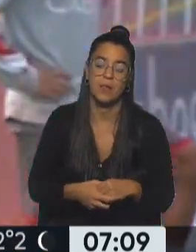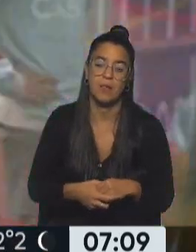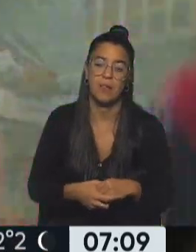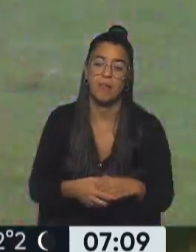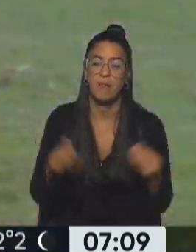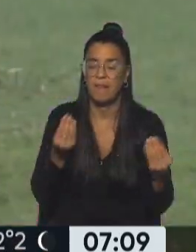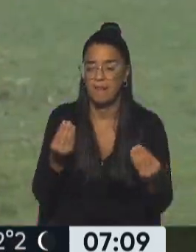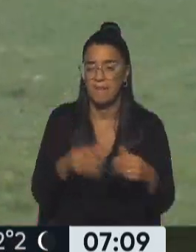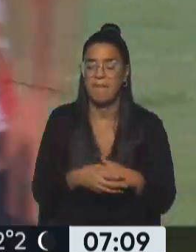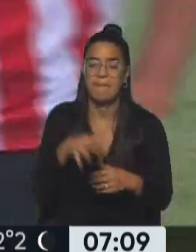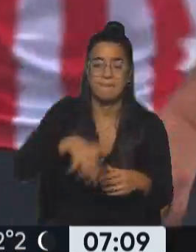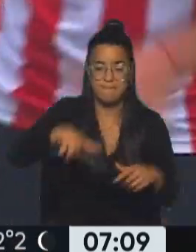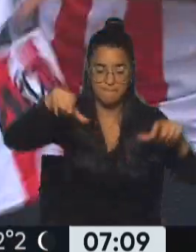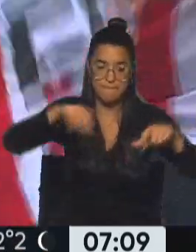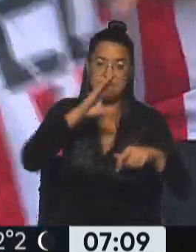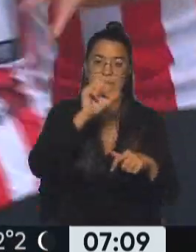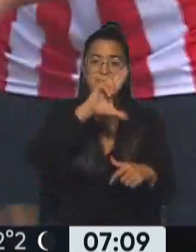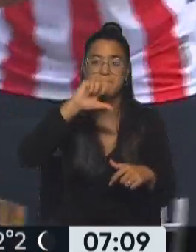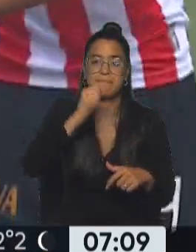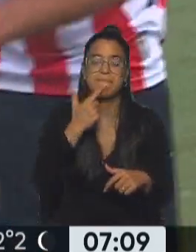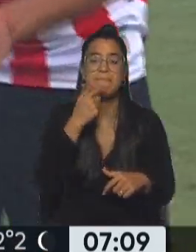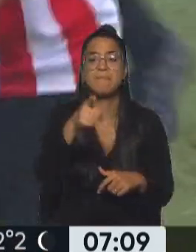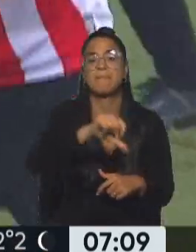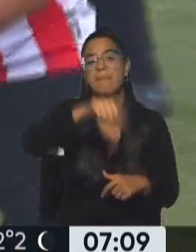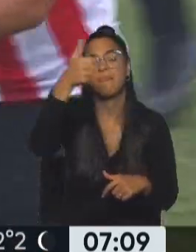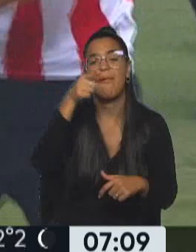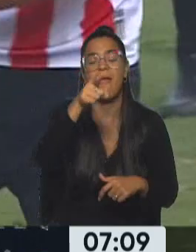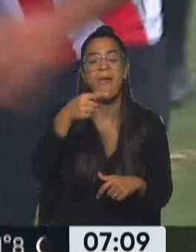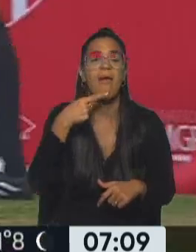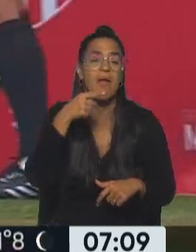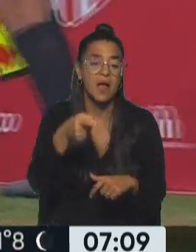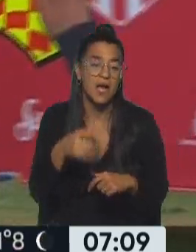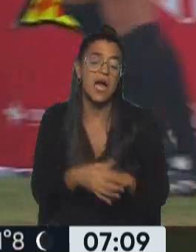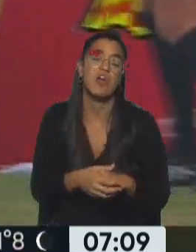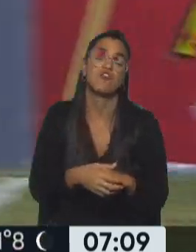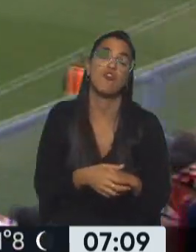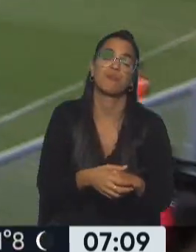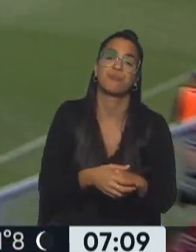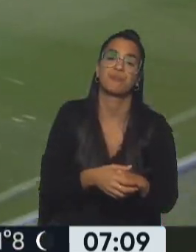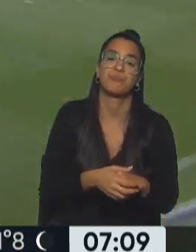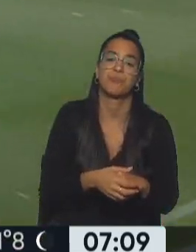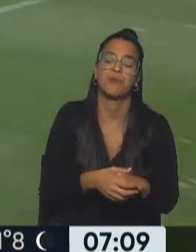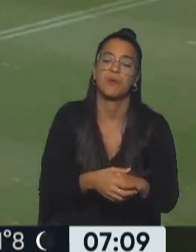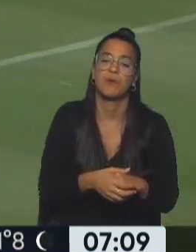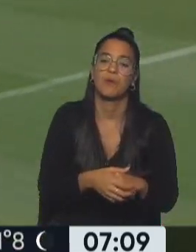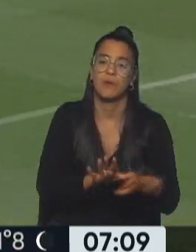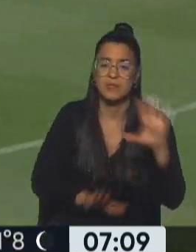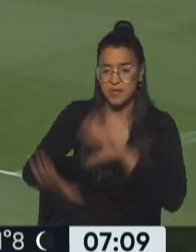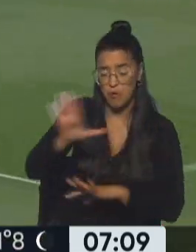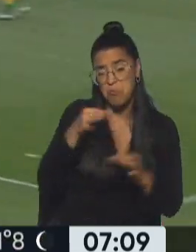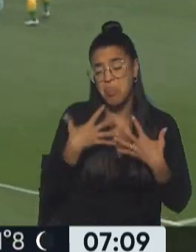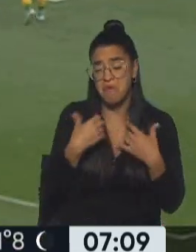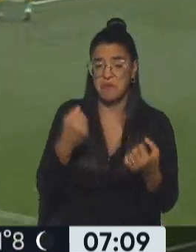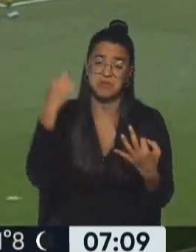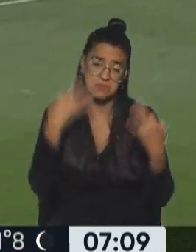lo que fue la cancha de Barraca Central. Gran victoria como visitante del Halcón de Varela. Va a llegar... Se acomodó de nuevo Defensa, ¿eh? Sí,